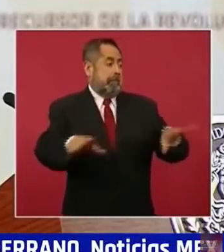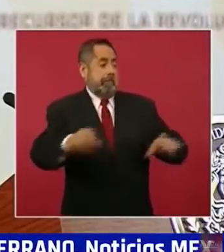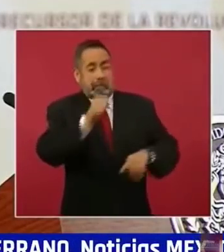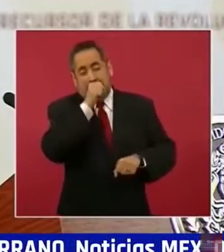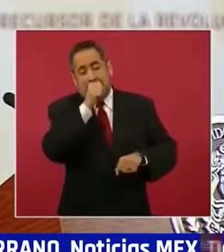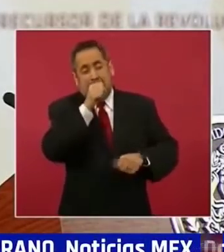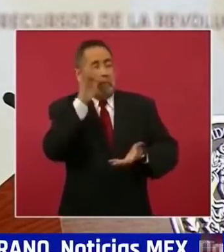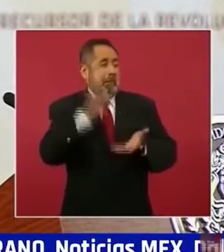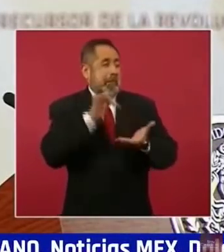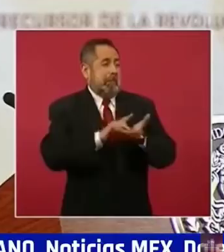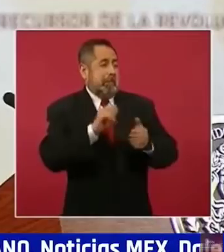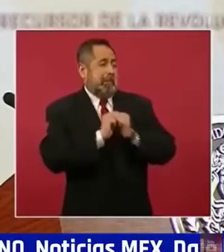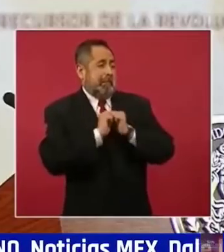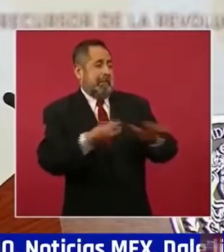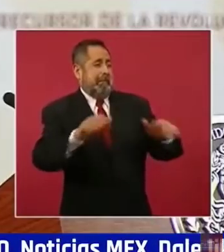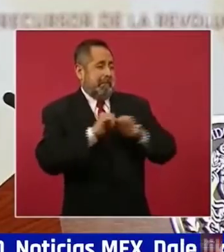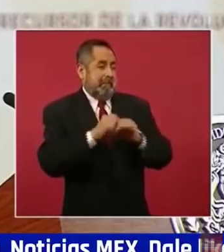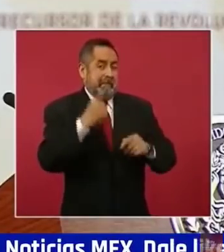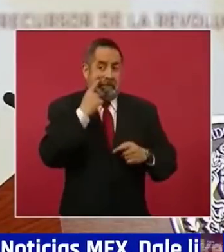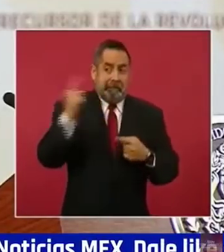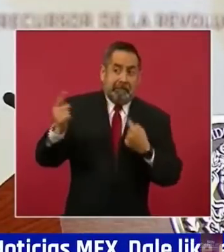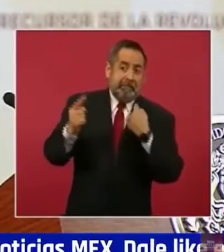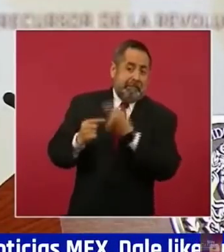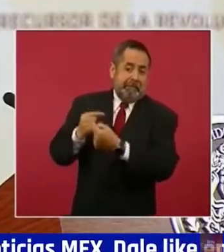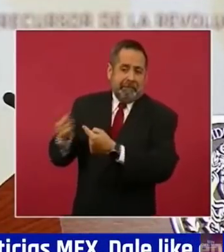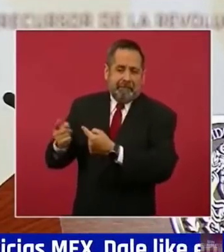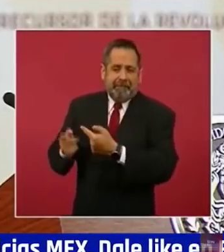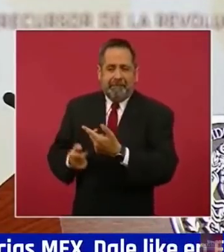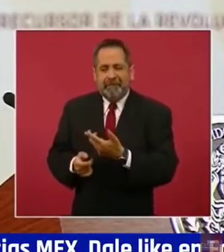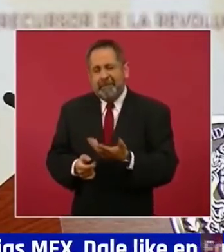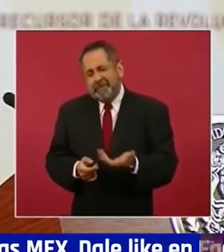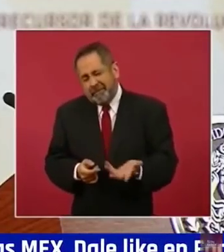en todos los periódicos conservadores.